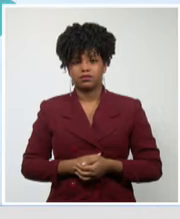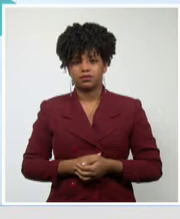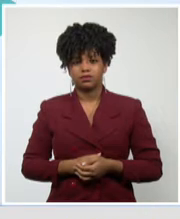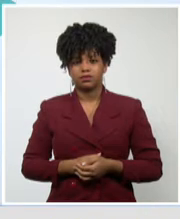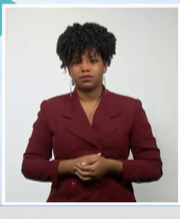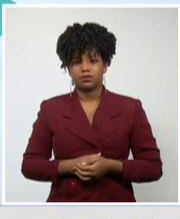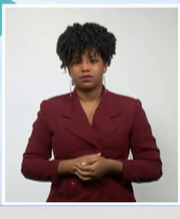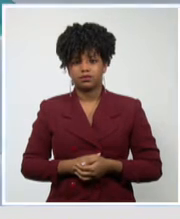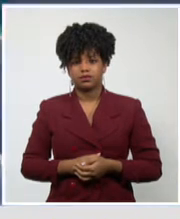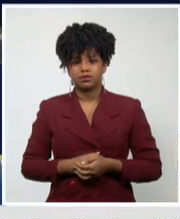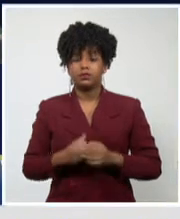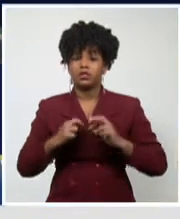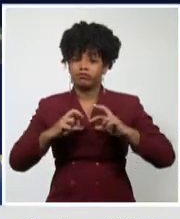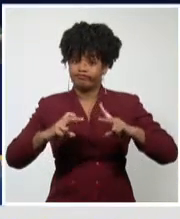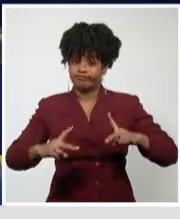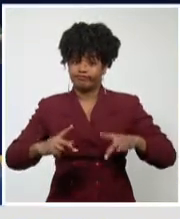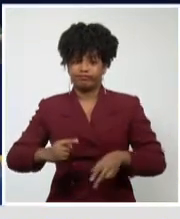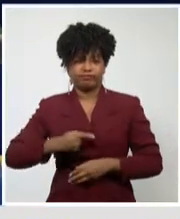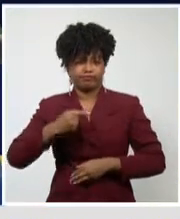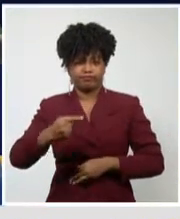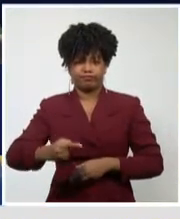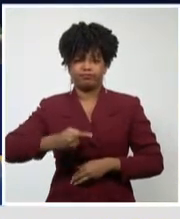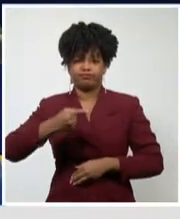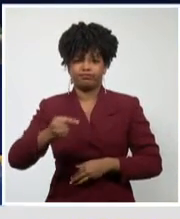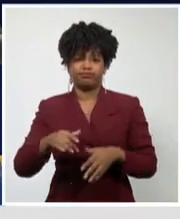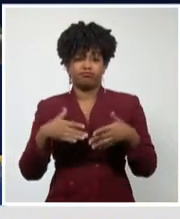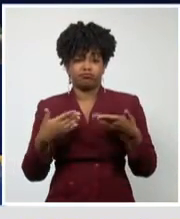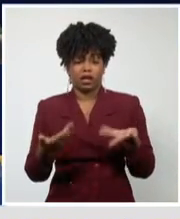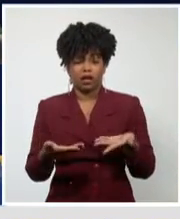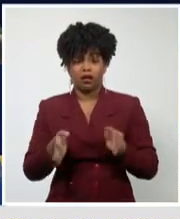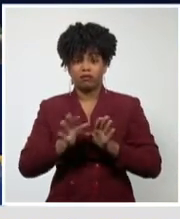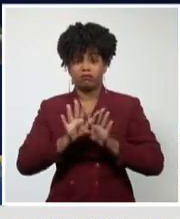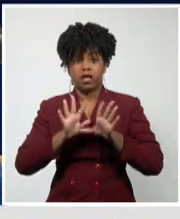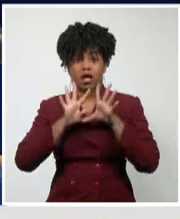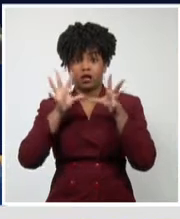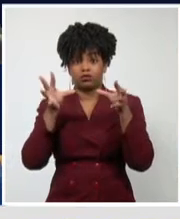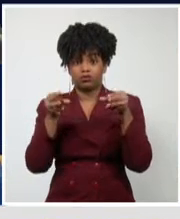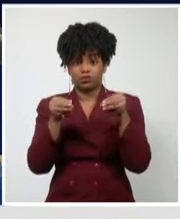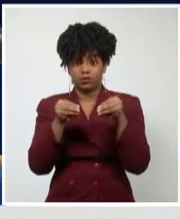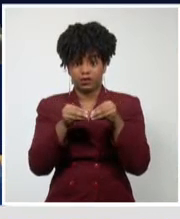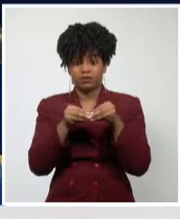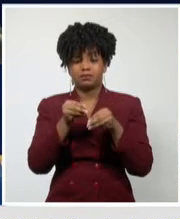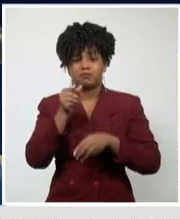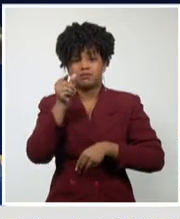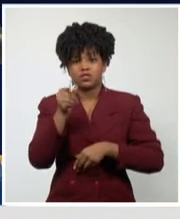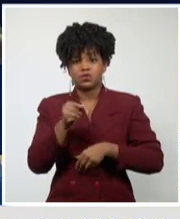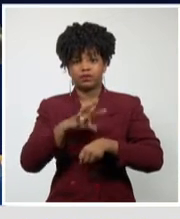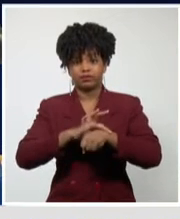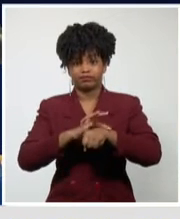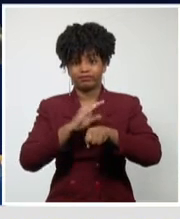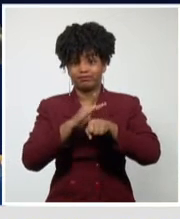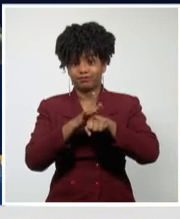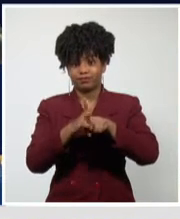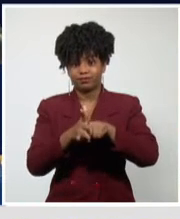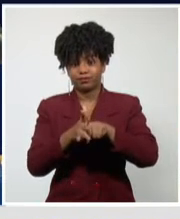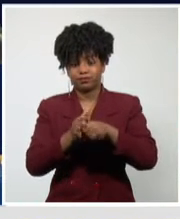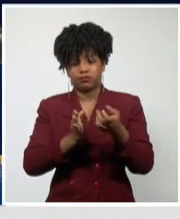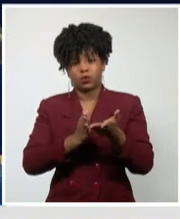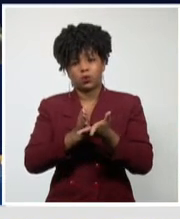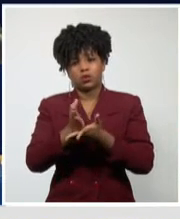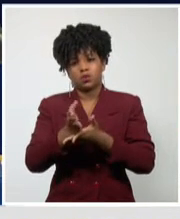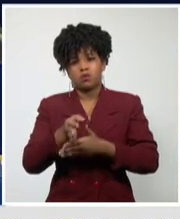Reiteramos como todos los días que ya con este acumulado de casos confirmados, pues sigue siendo el